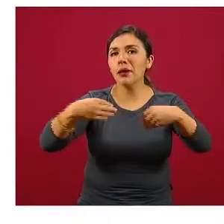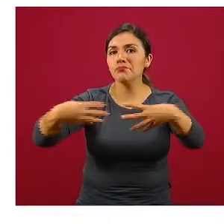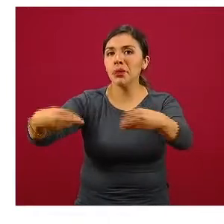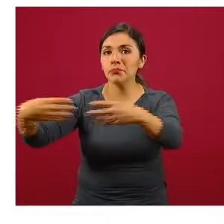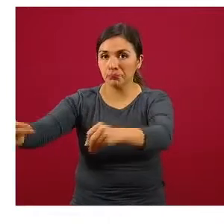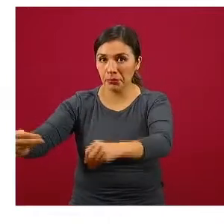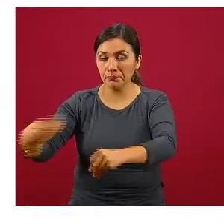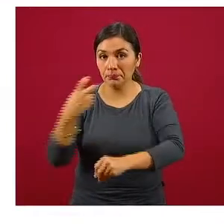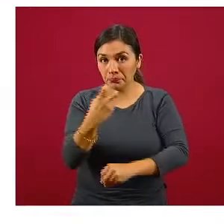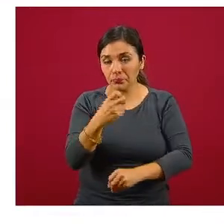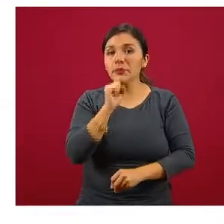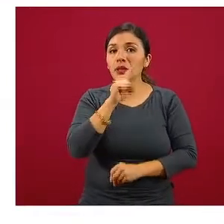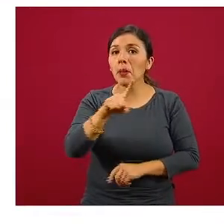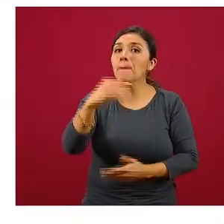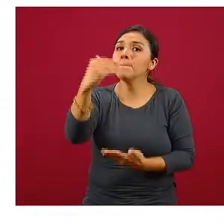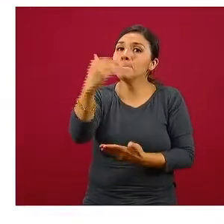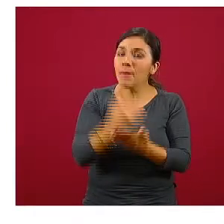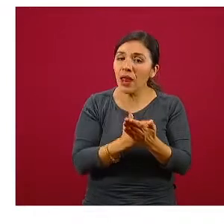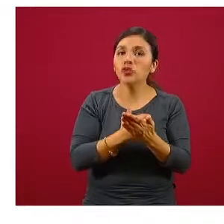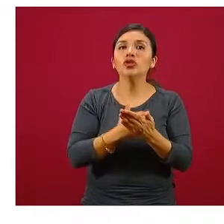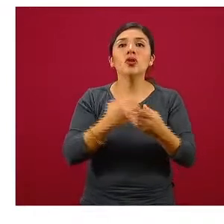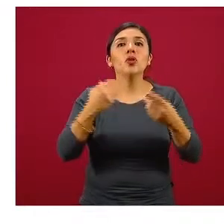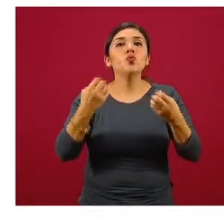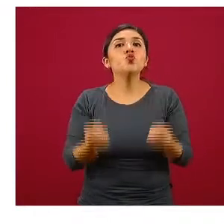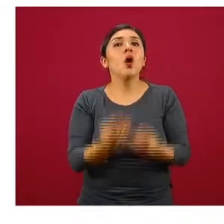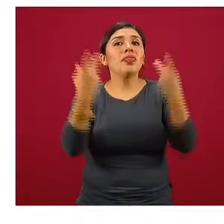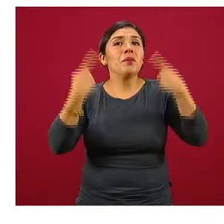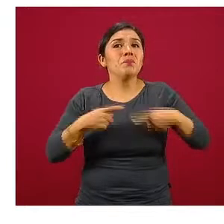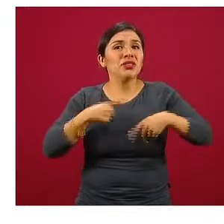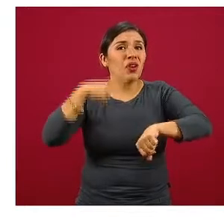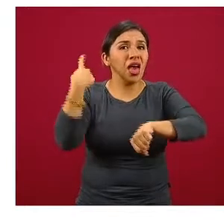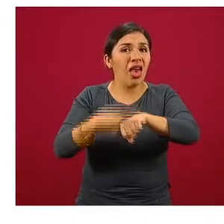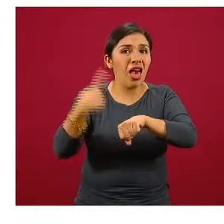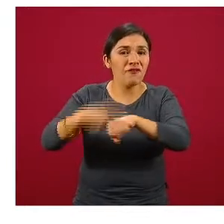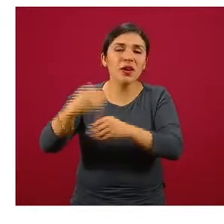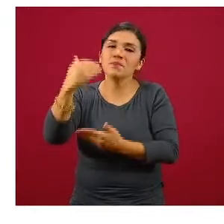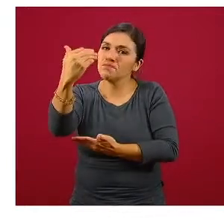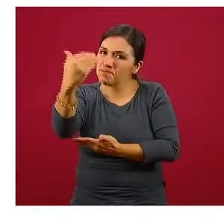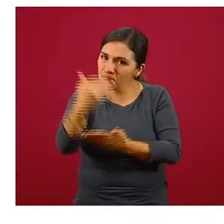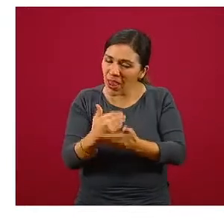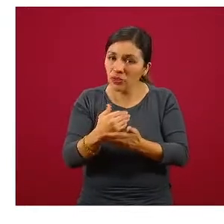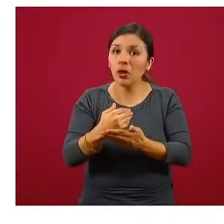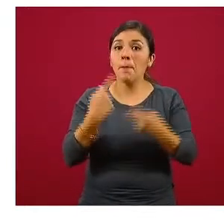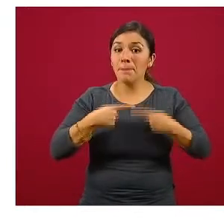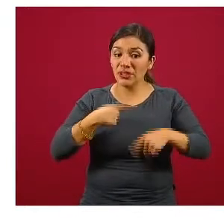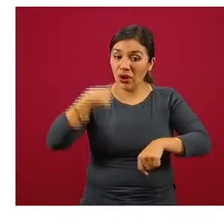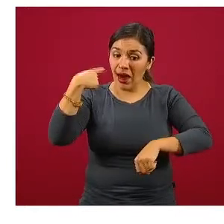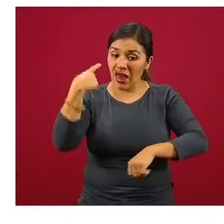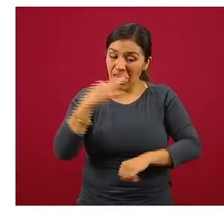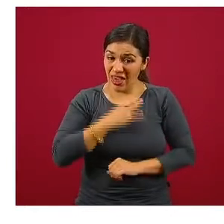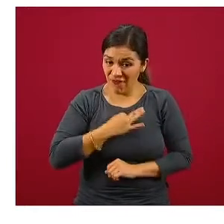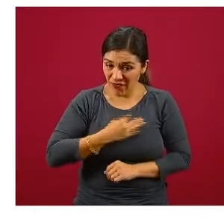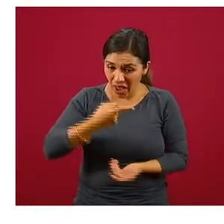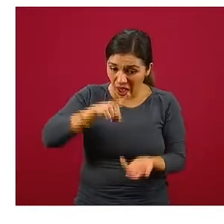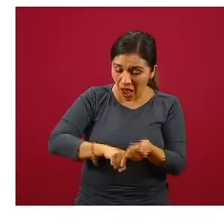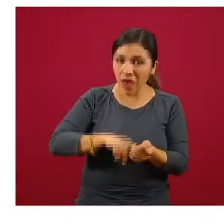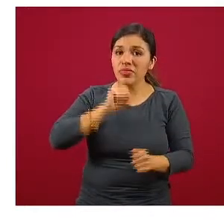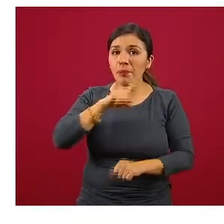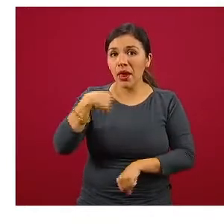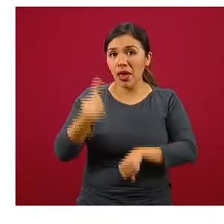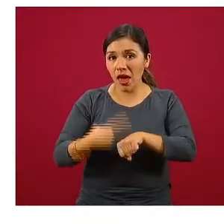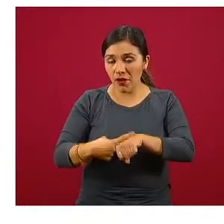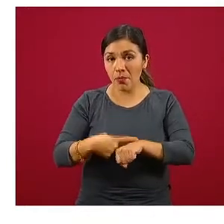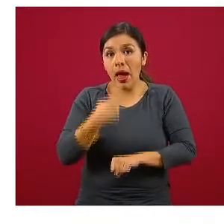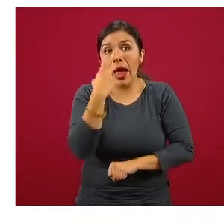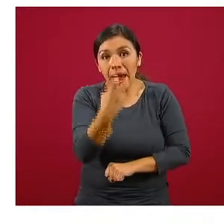por lo tanto disminuir la carga de enfermedad, es decir, la cantidad de personas no solo infectadas sino enfermas, y por lo tanto a